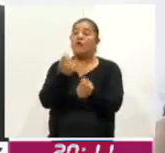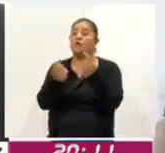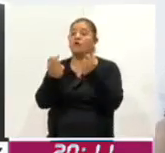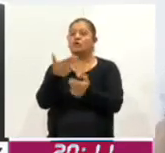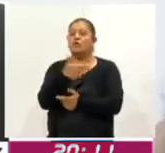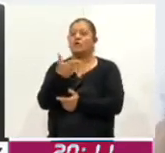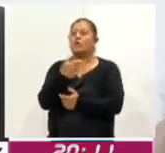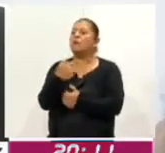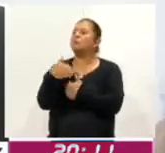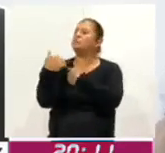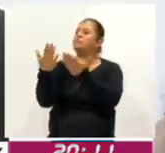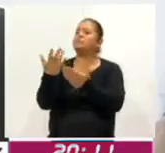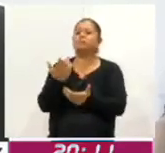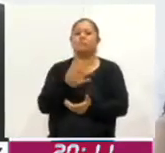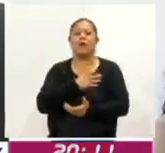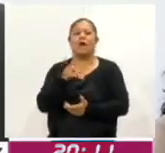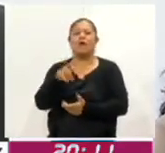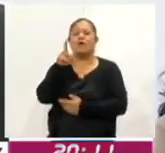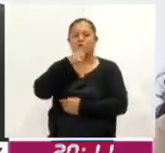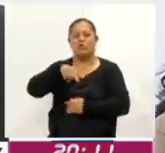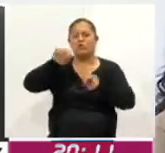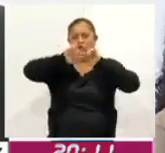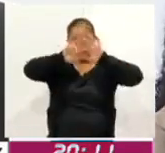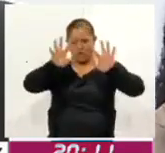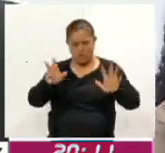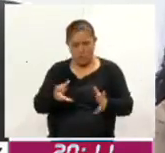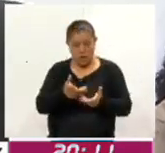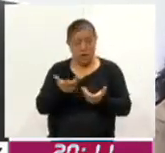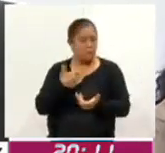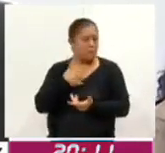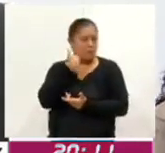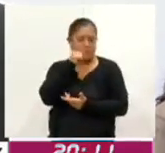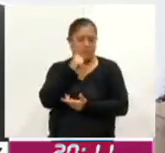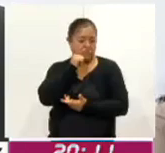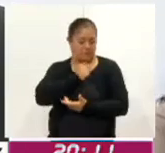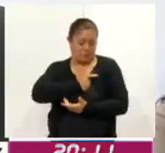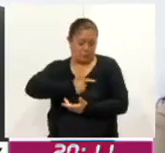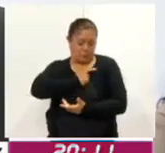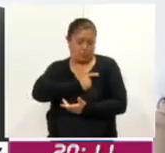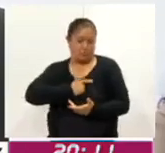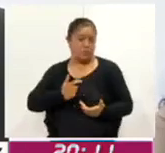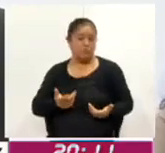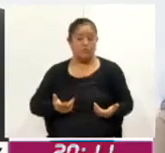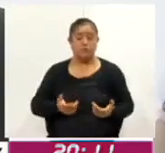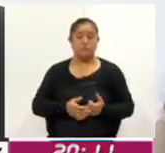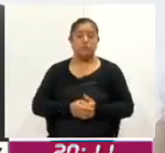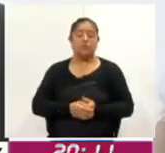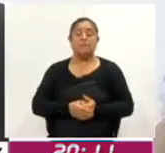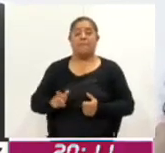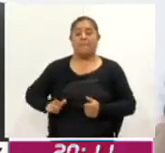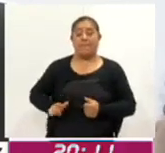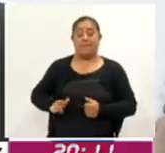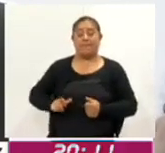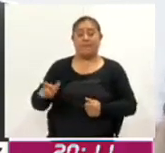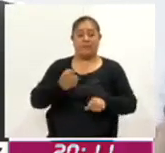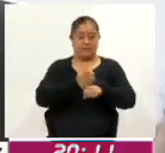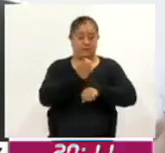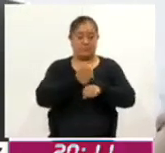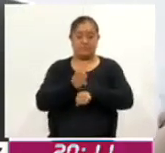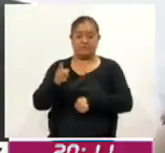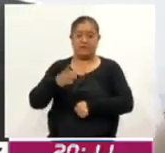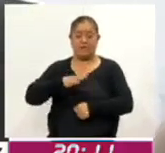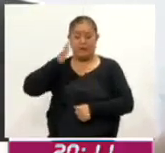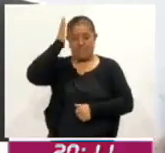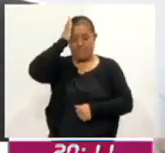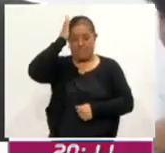hoteles alternos, como es caso de Totolac. Y como siempre nos da mucho gusto que el gobierno estatal, presidido por